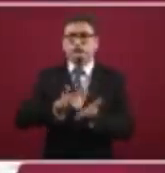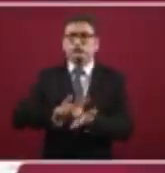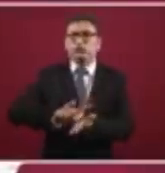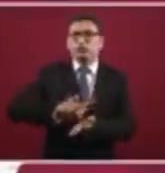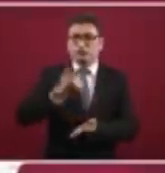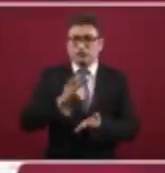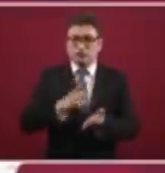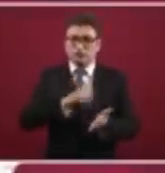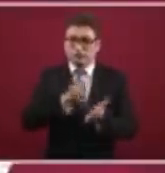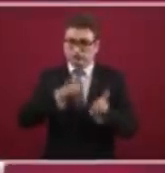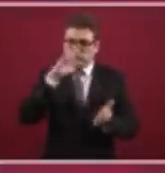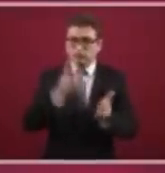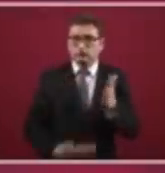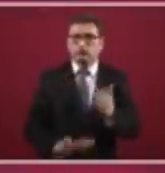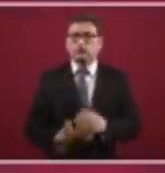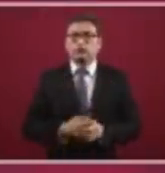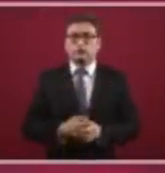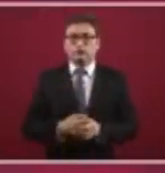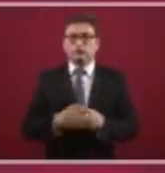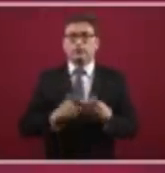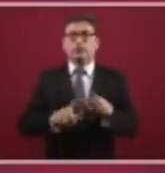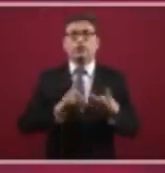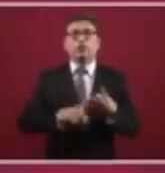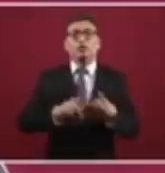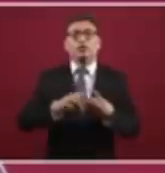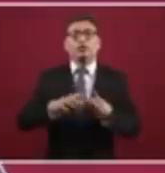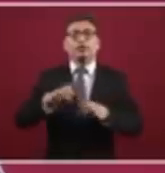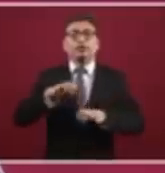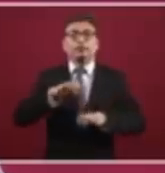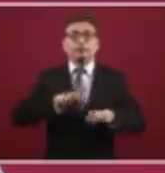lo de las empresas fantasmas